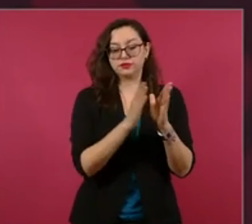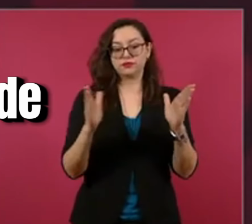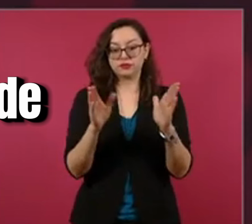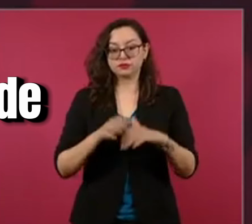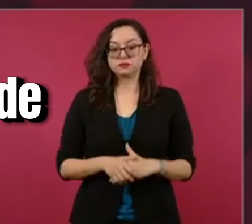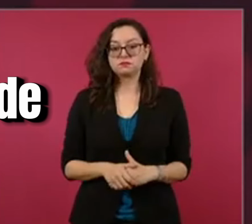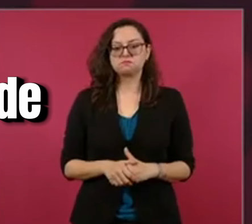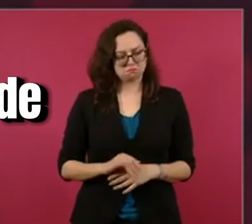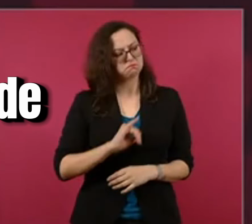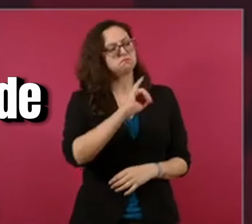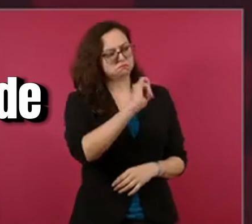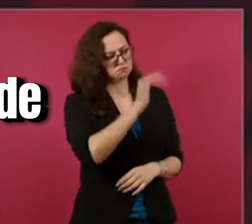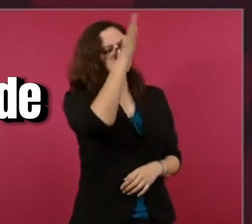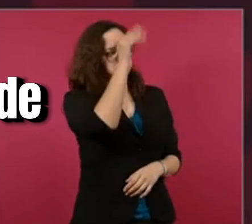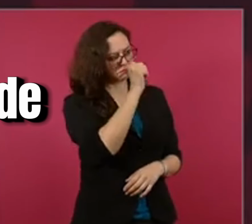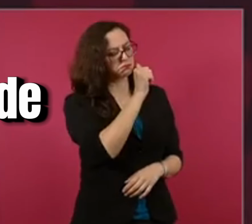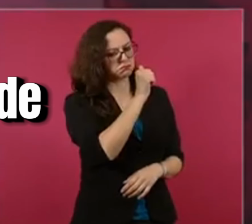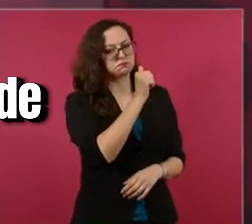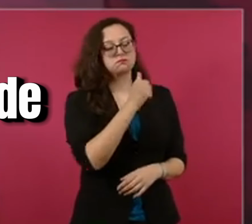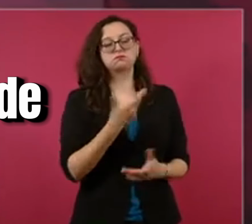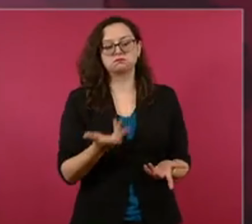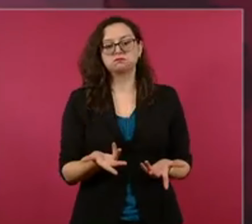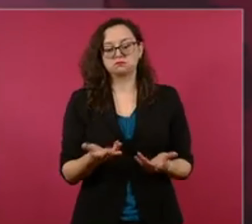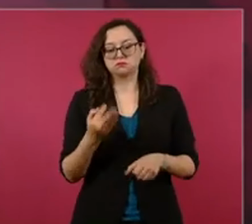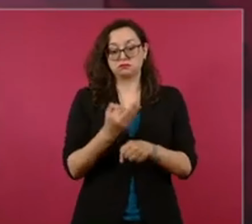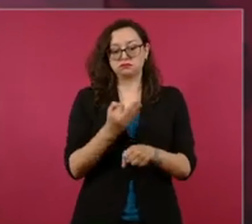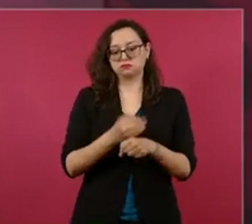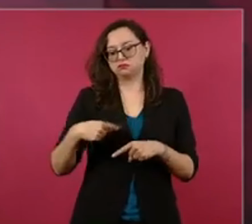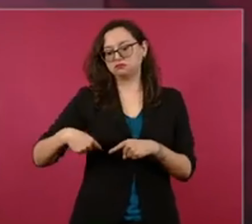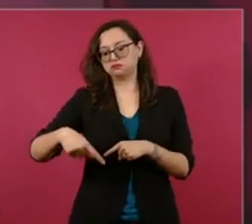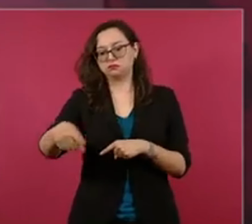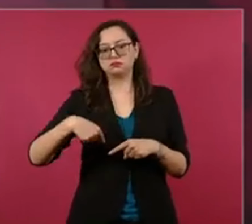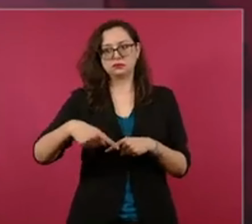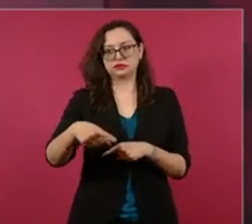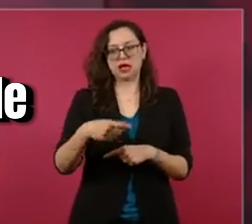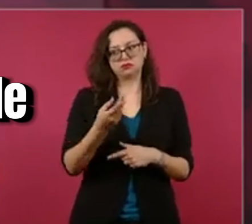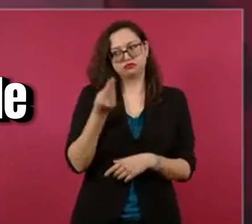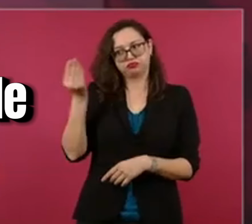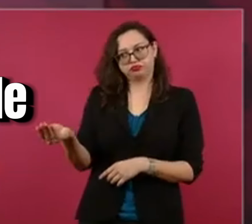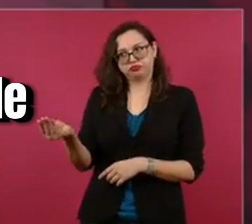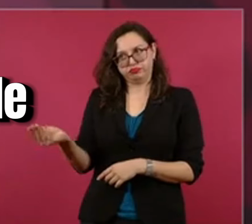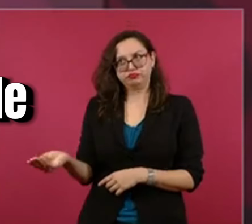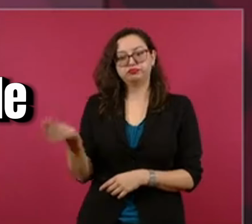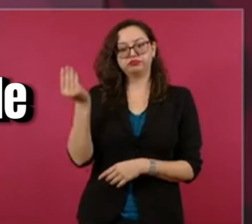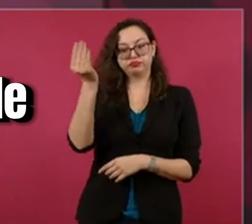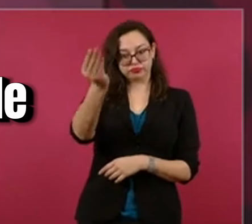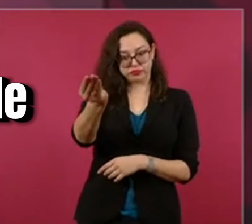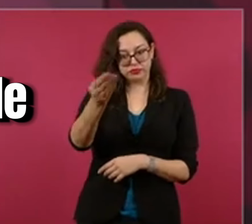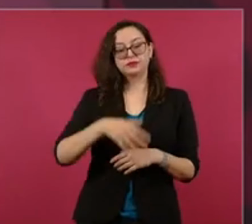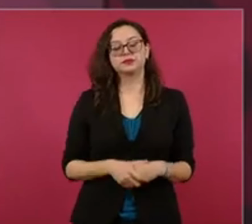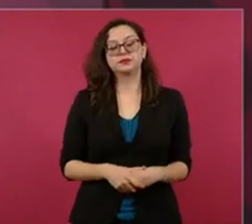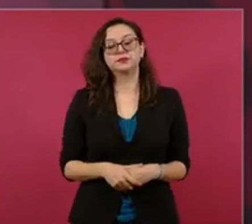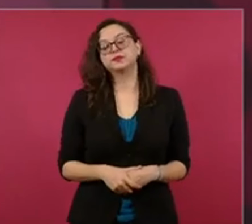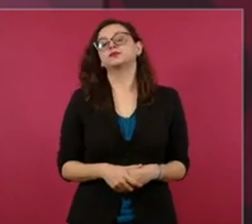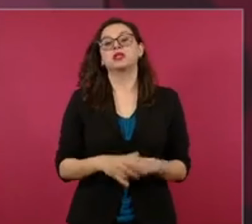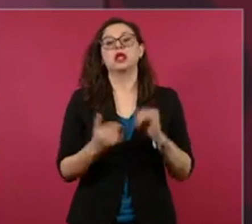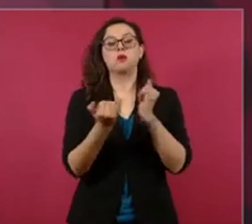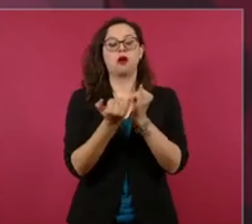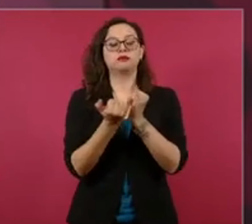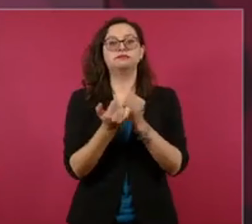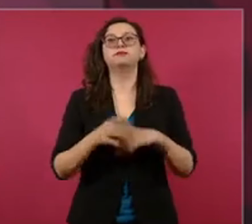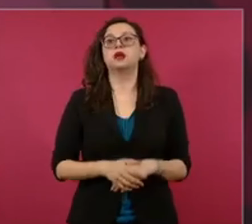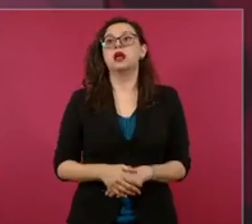Estuvo de acuerdo pues, en este periodo de transición. De igual forma, ustedes saben que cuando fui jefa de gobierno